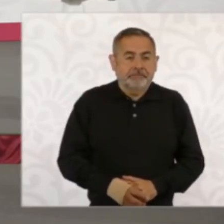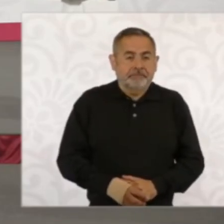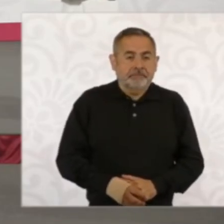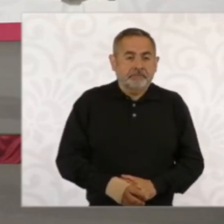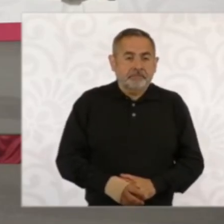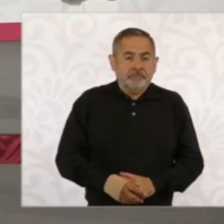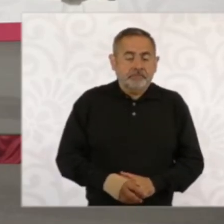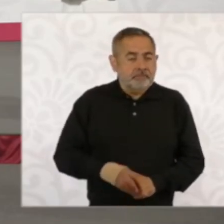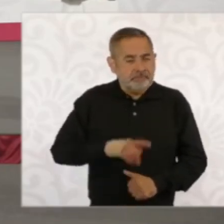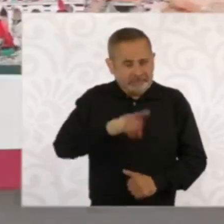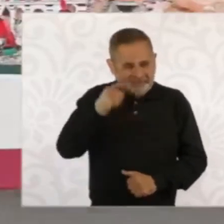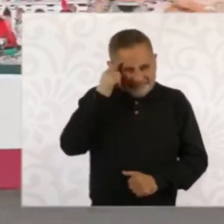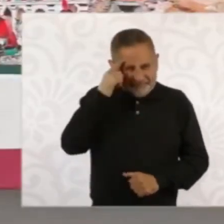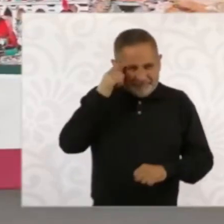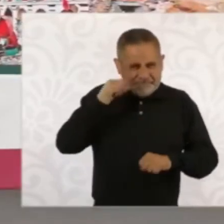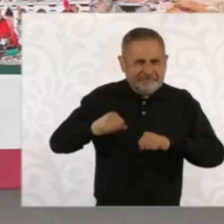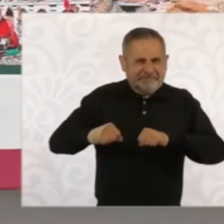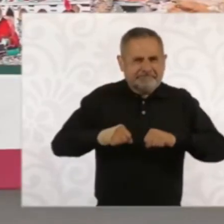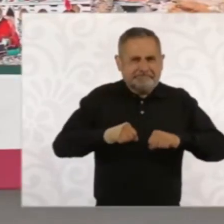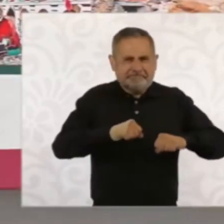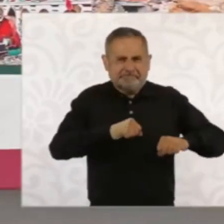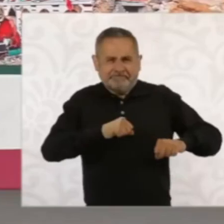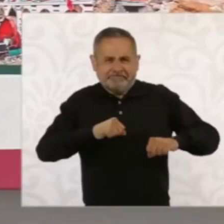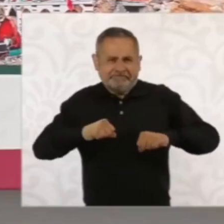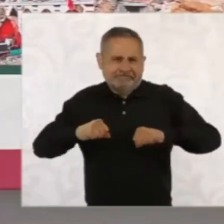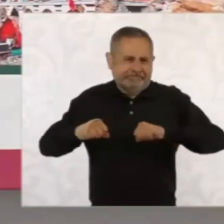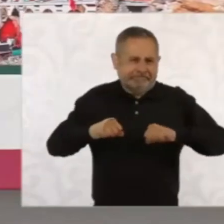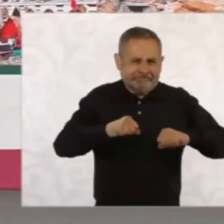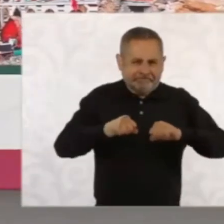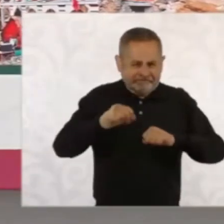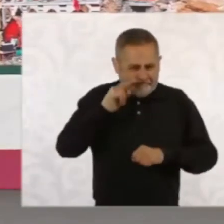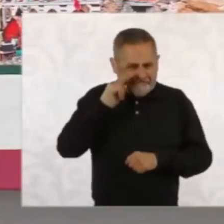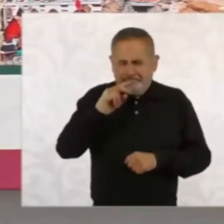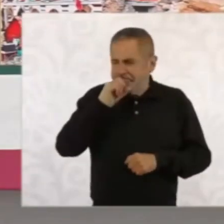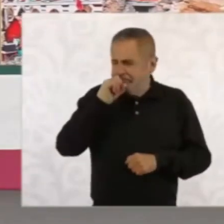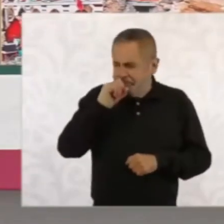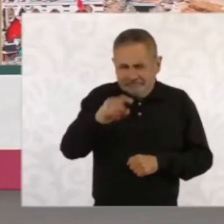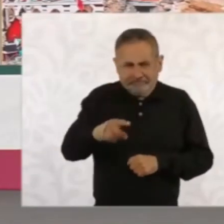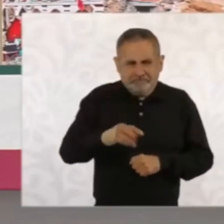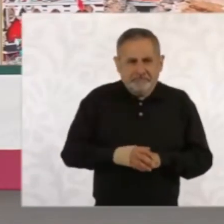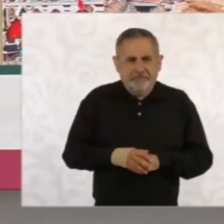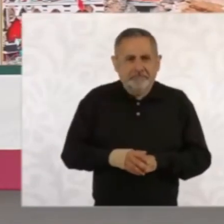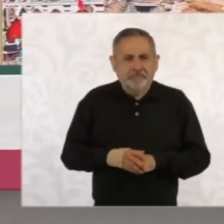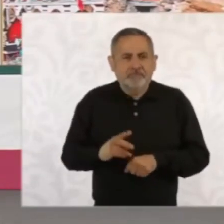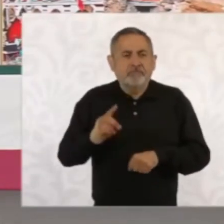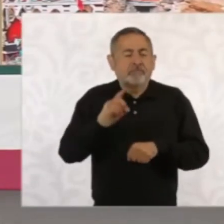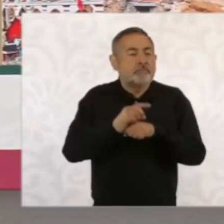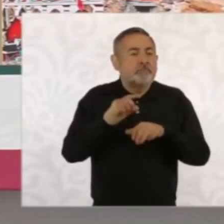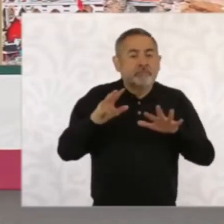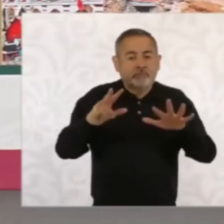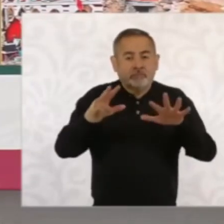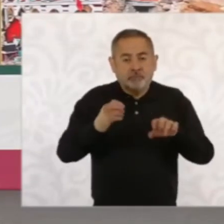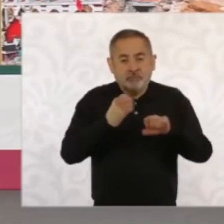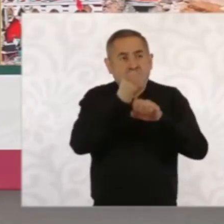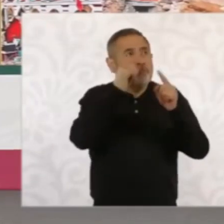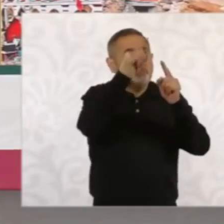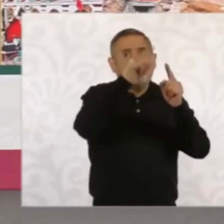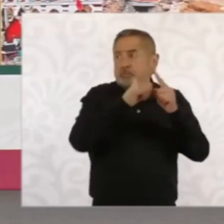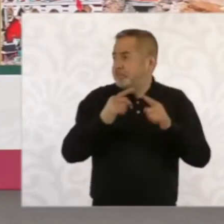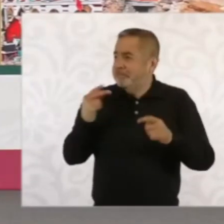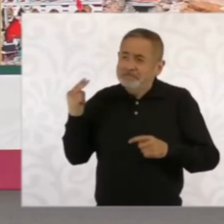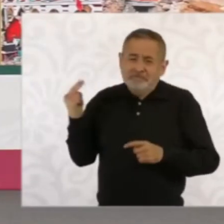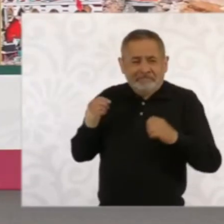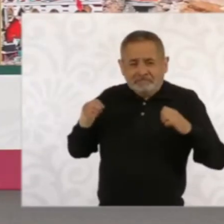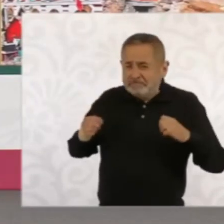En los sismos, que observamos también lo mismo, se emitieron 18 declaratorias, 11 de desastre, 7 de